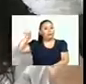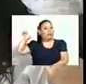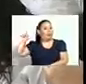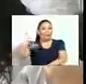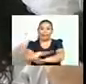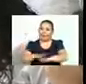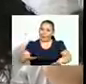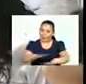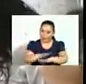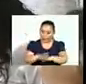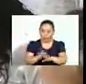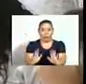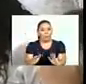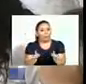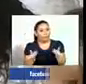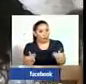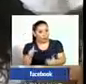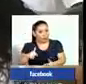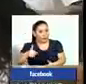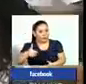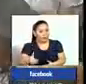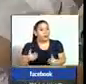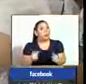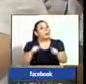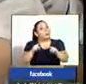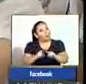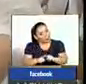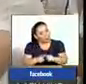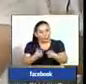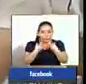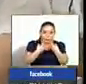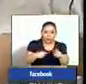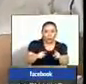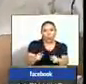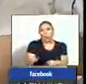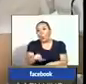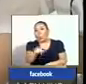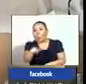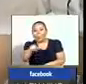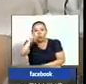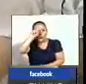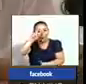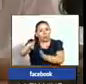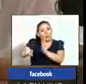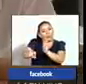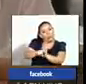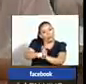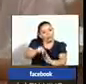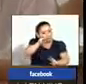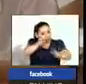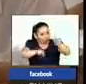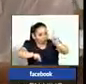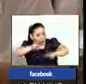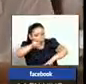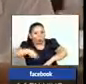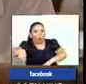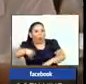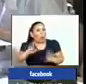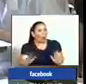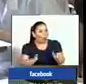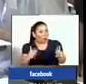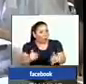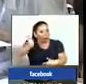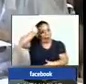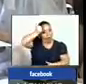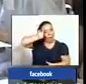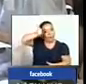egresados de educación media PAES, sin embargo reiteran que se llevará a cabo una evaluación para medir el nivel de aprendizaje y